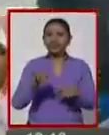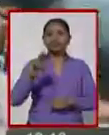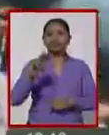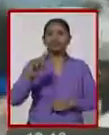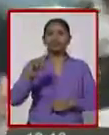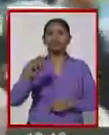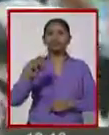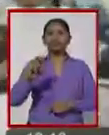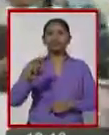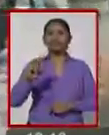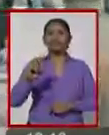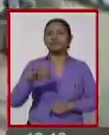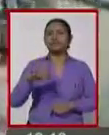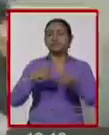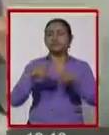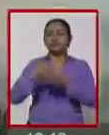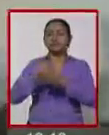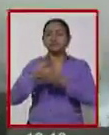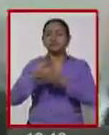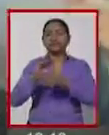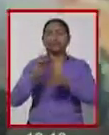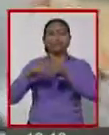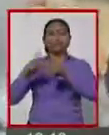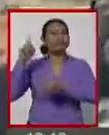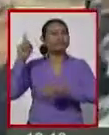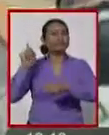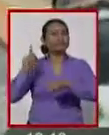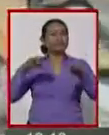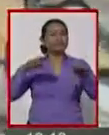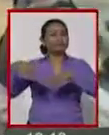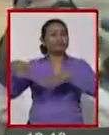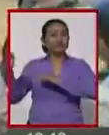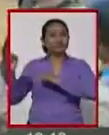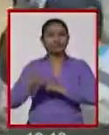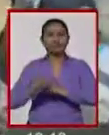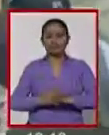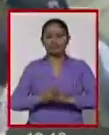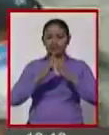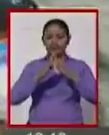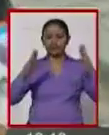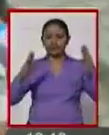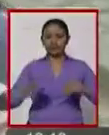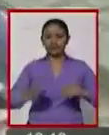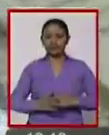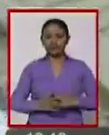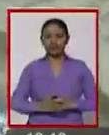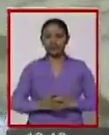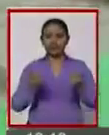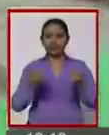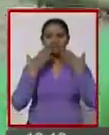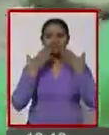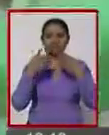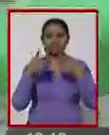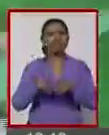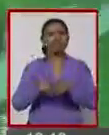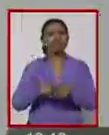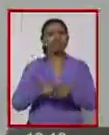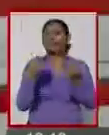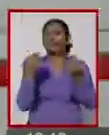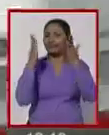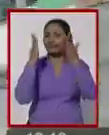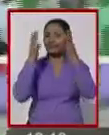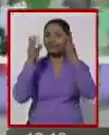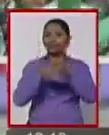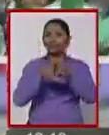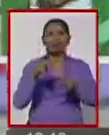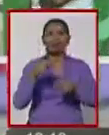Municipal. Los funcionarios de diferentes direcciones no han podido salir hacia su casa. Muchísimas gracias, Rolis. Estaremos